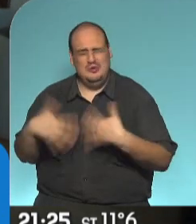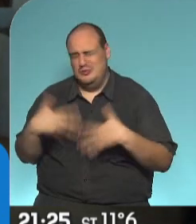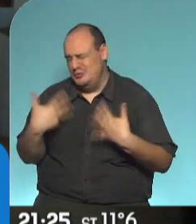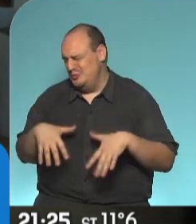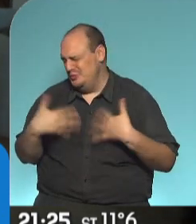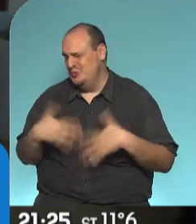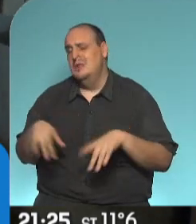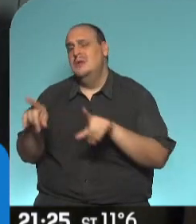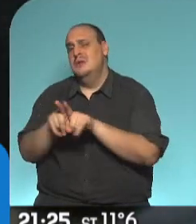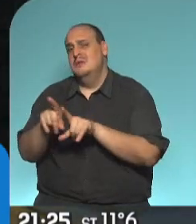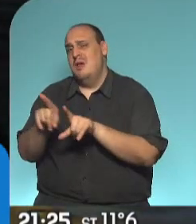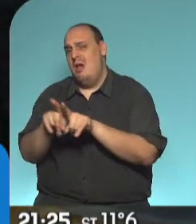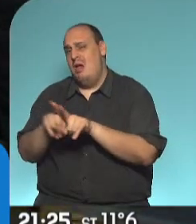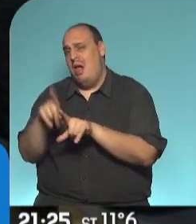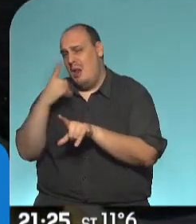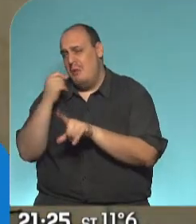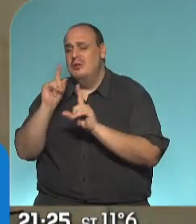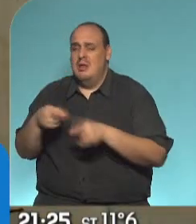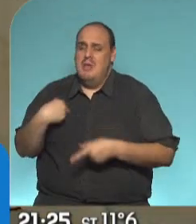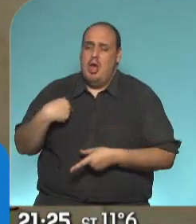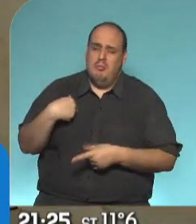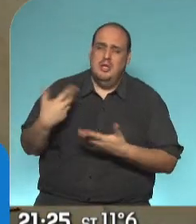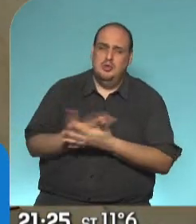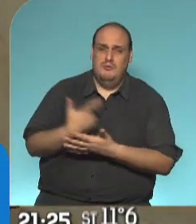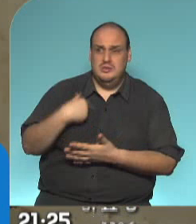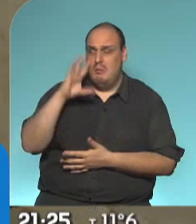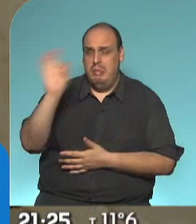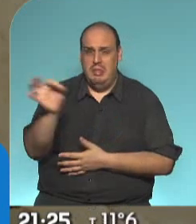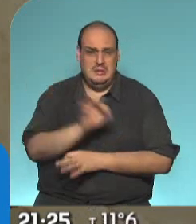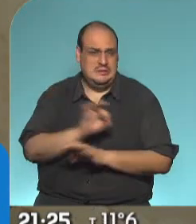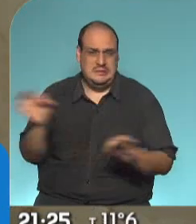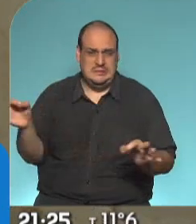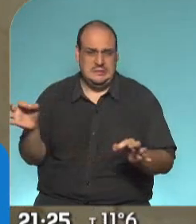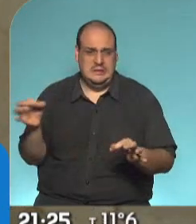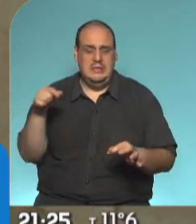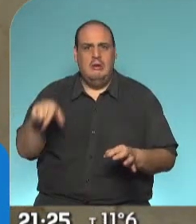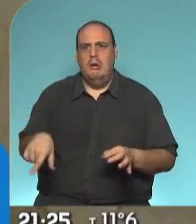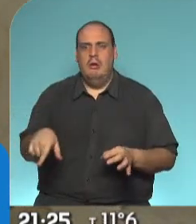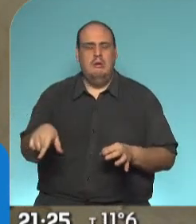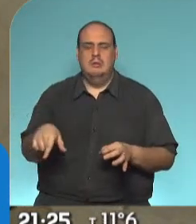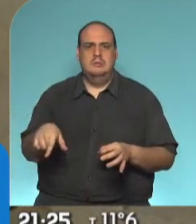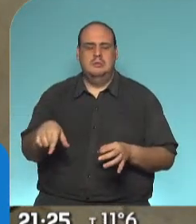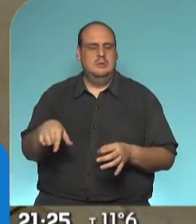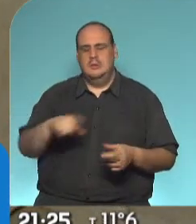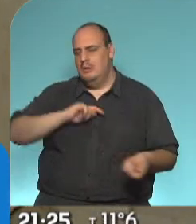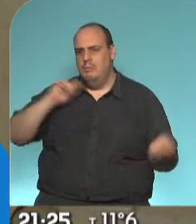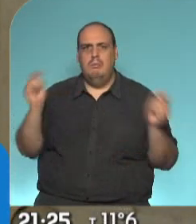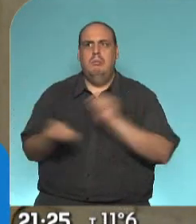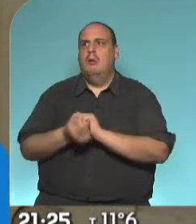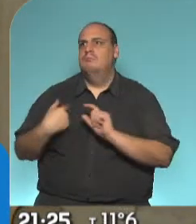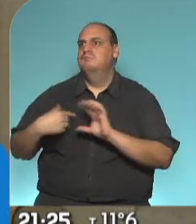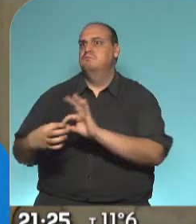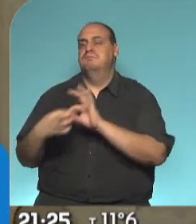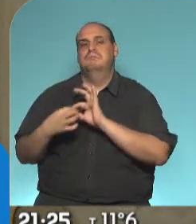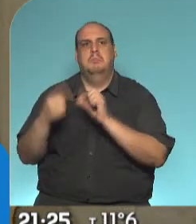sufrió un montón con mi hermano y por ahí también estaba sufriendo conmigo y eso yo no lo veía. Y hoy cambio todo eso por las cosas buenas que